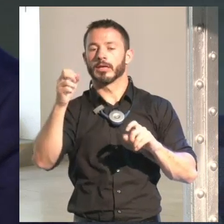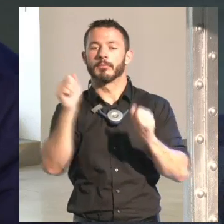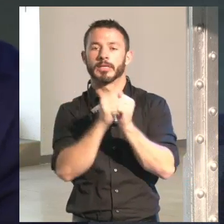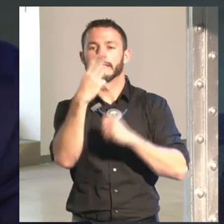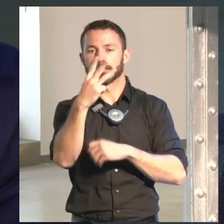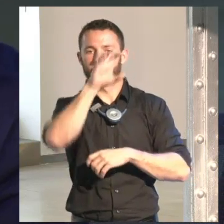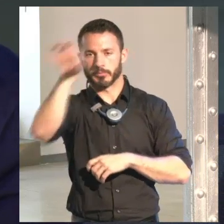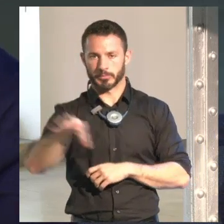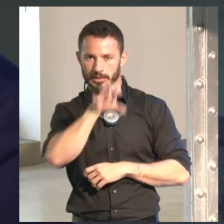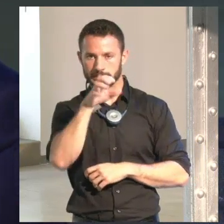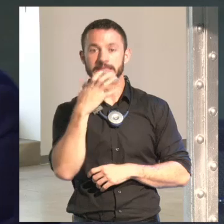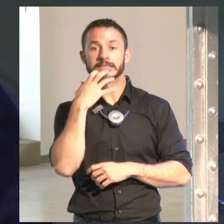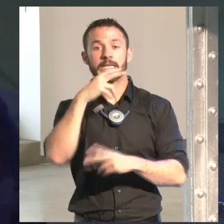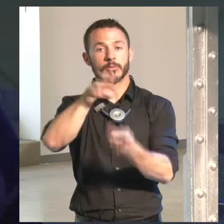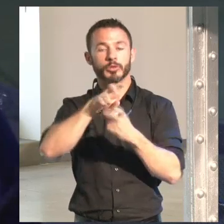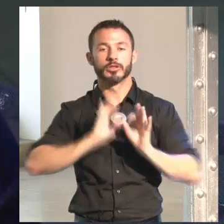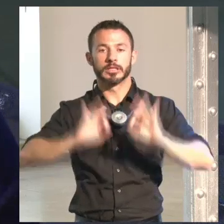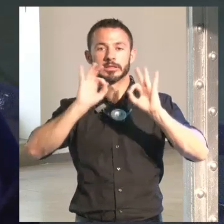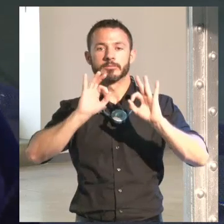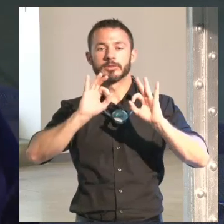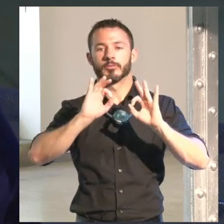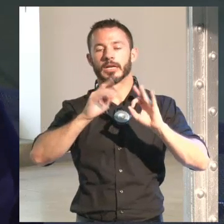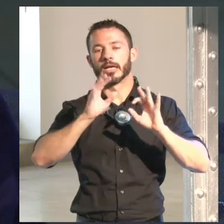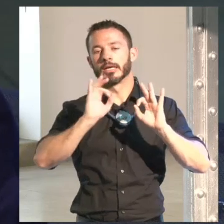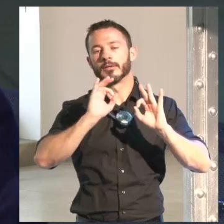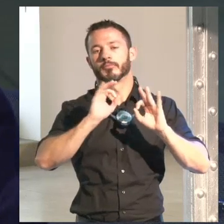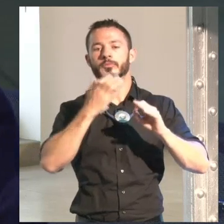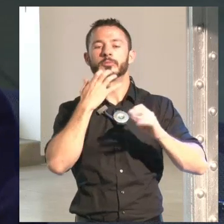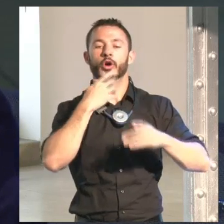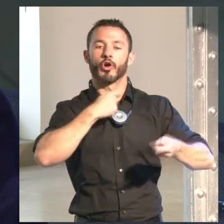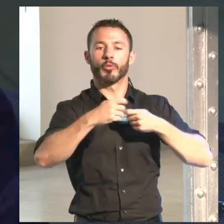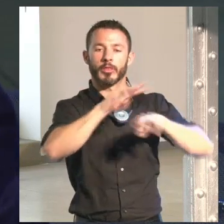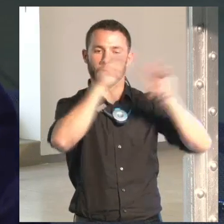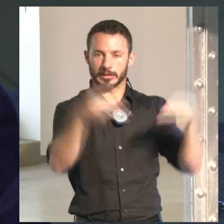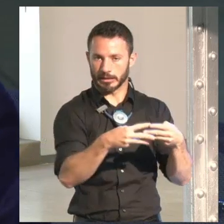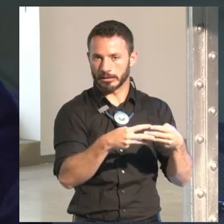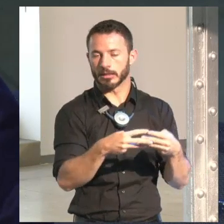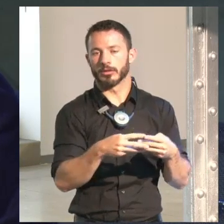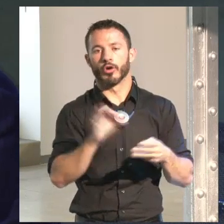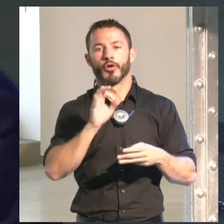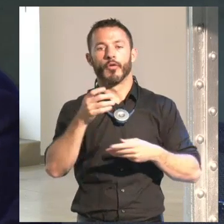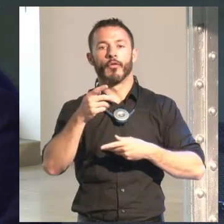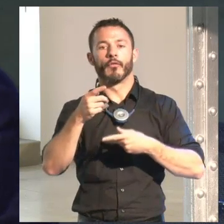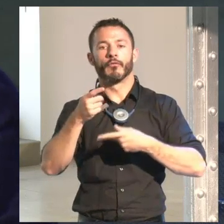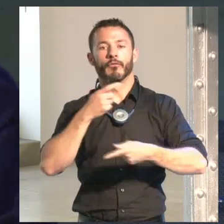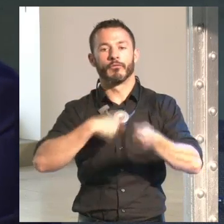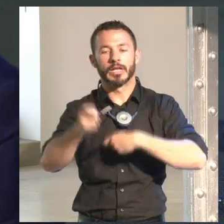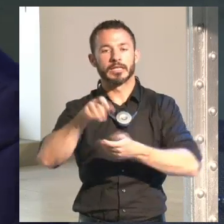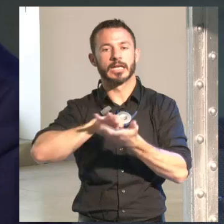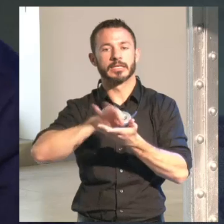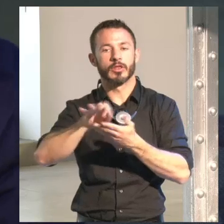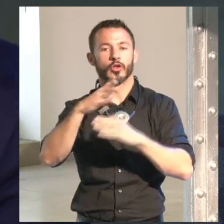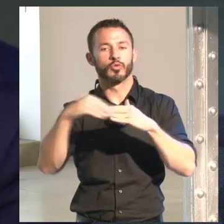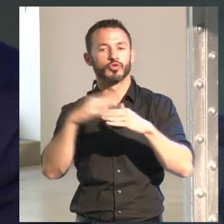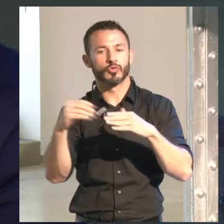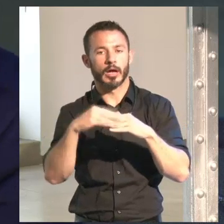había impuestos específicos a temas como e-commerce, a venta de servicios de usuarios,